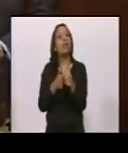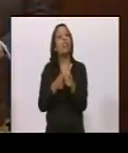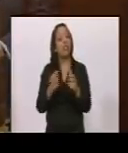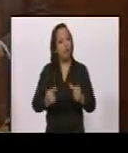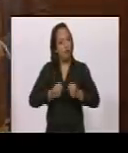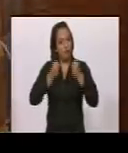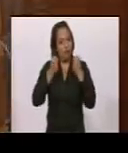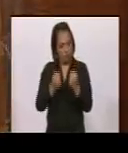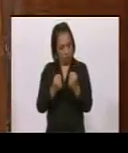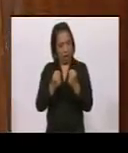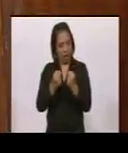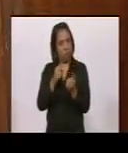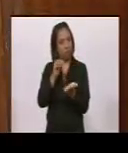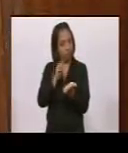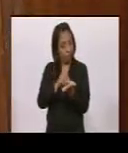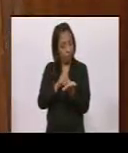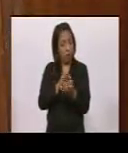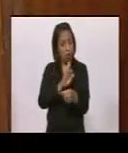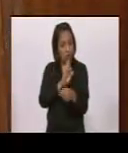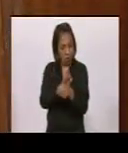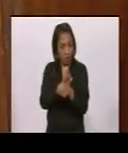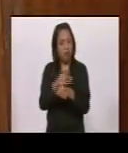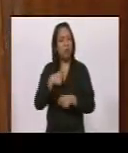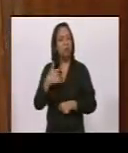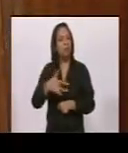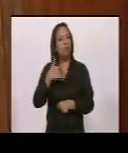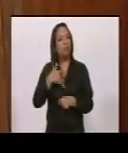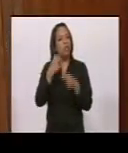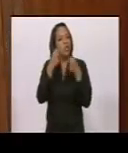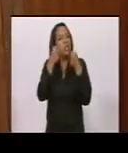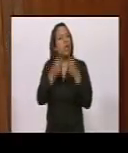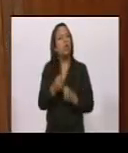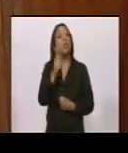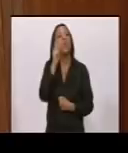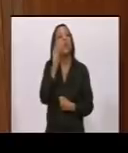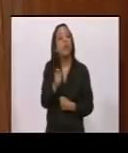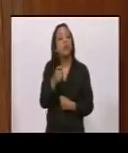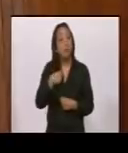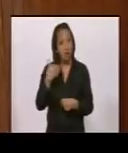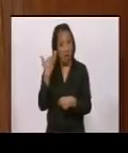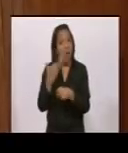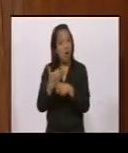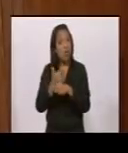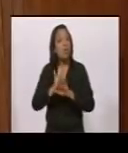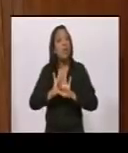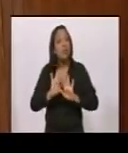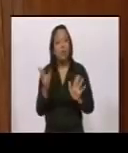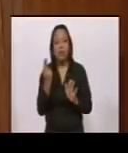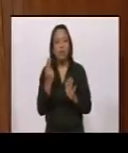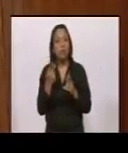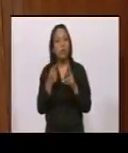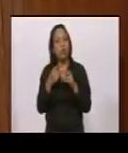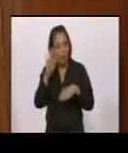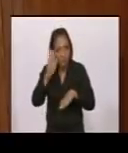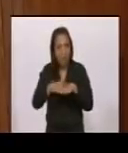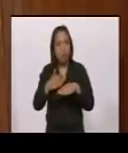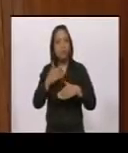fortalecerla. Estoy convencido que ha llegado el momento de dar el siguiente